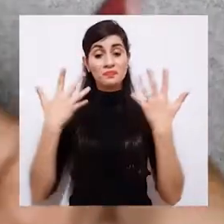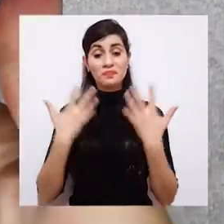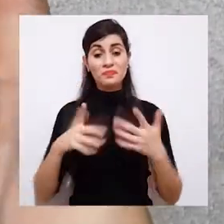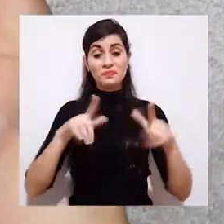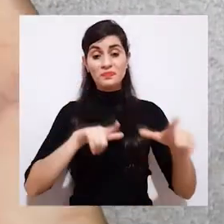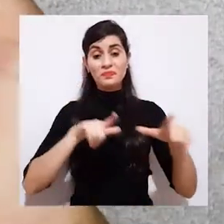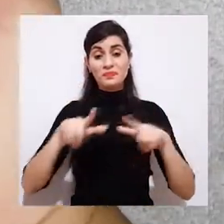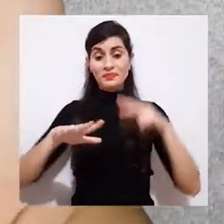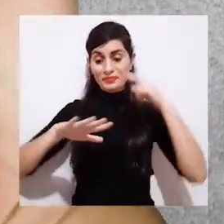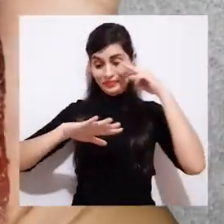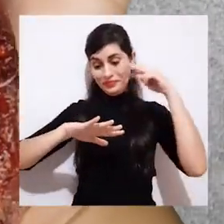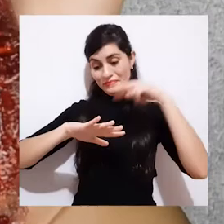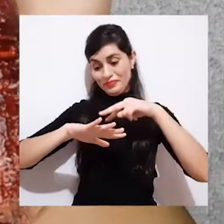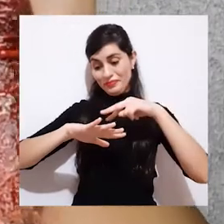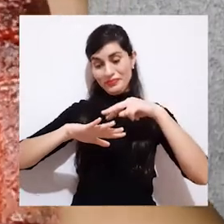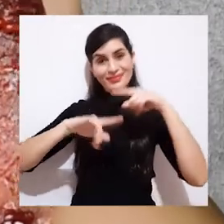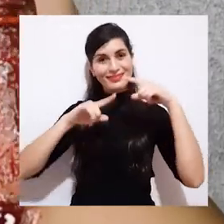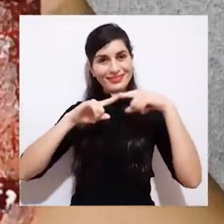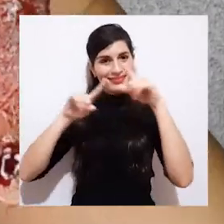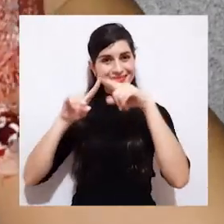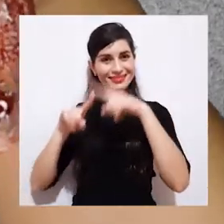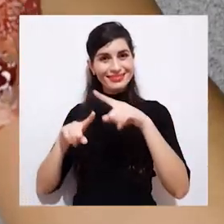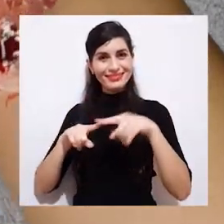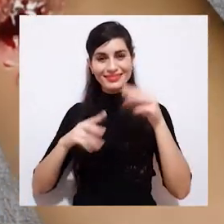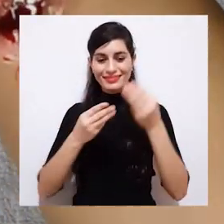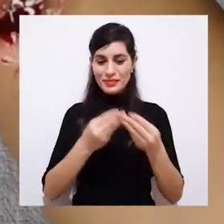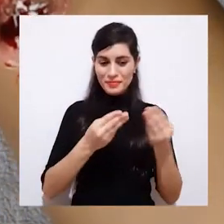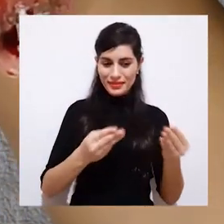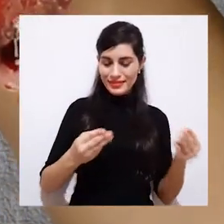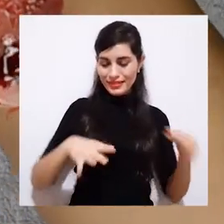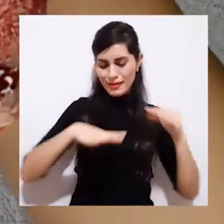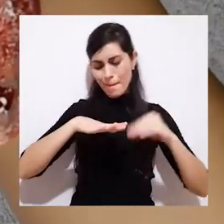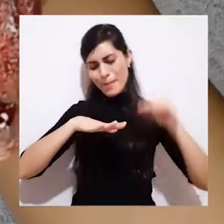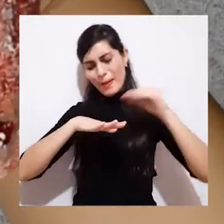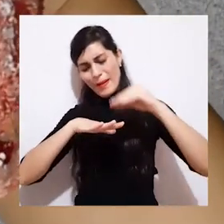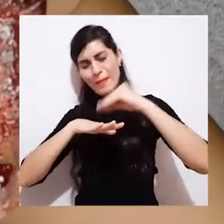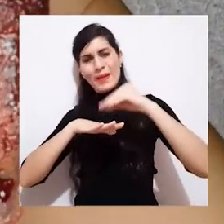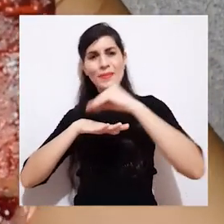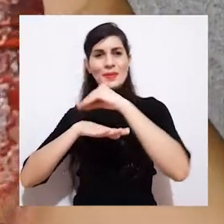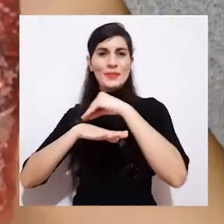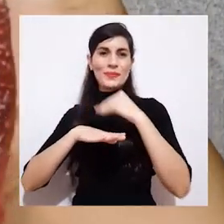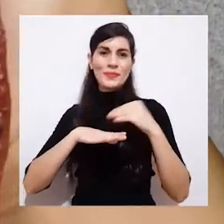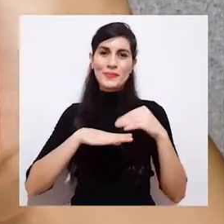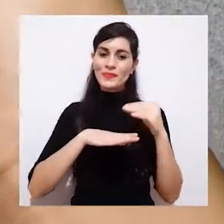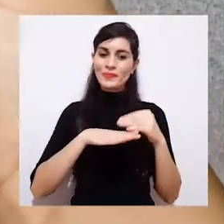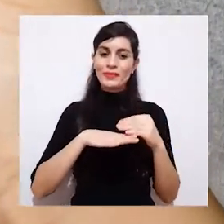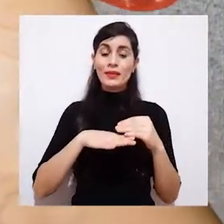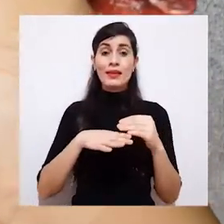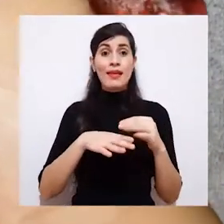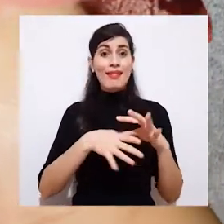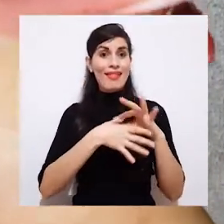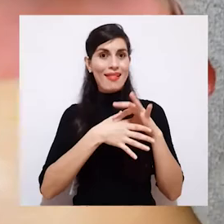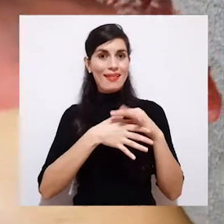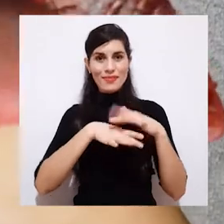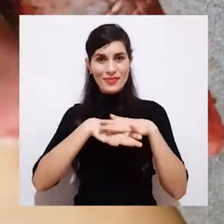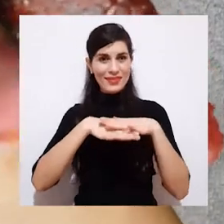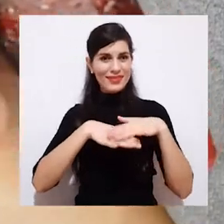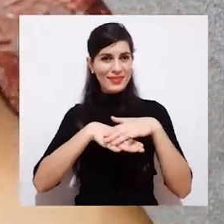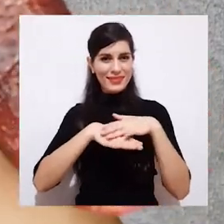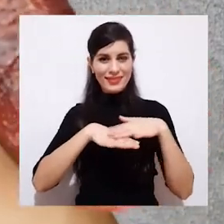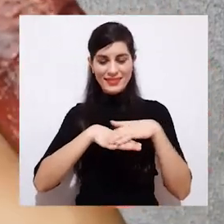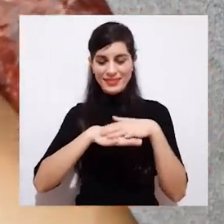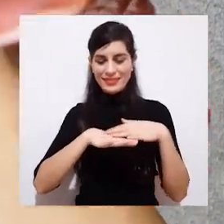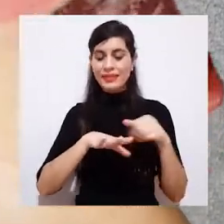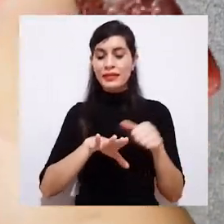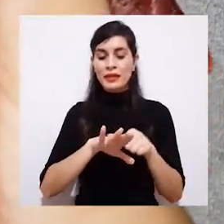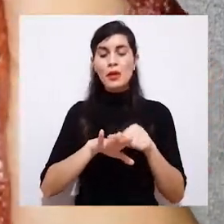Ya a este punto podemos ver todos los detalles que nosotros trabajamos previo, cómo se ve ya todo esto, lo que es la textura de la piel, la